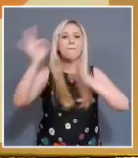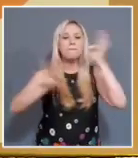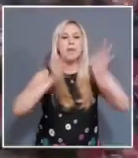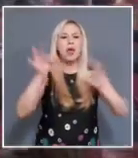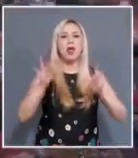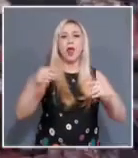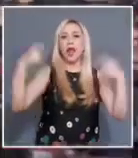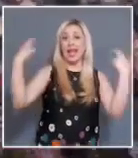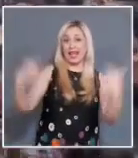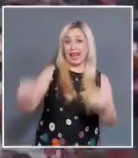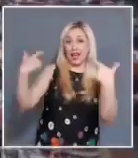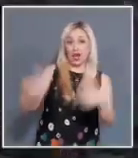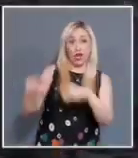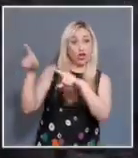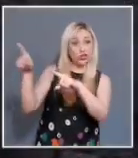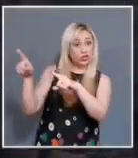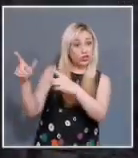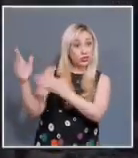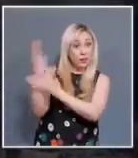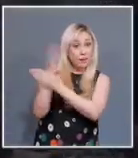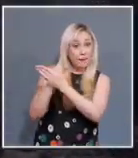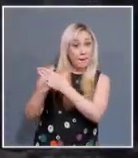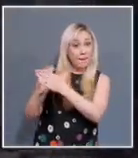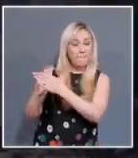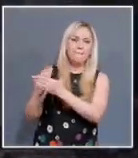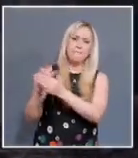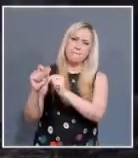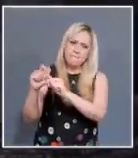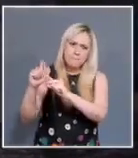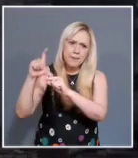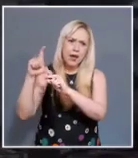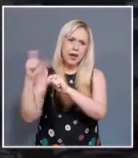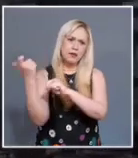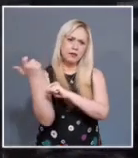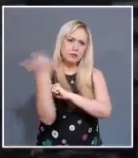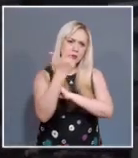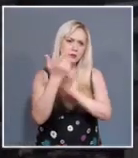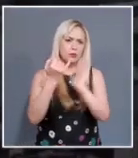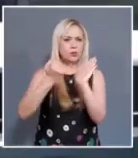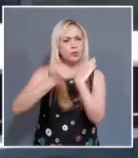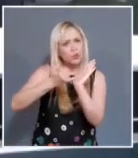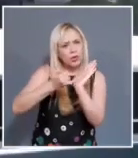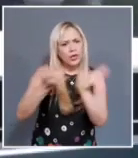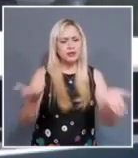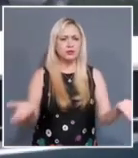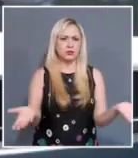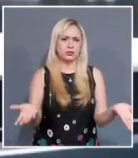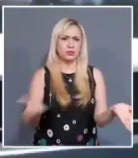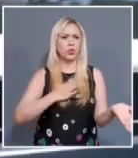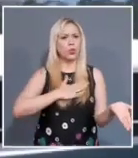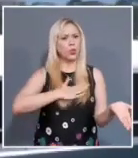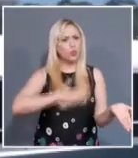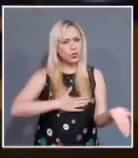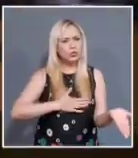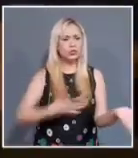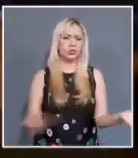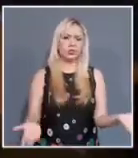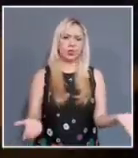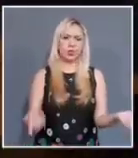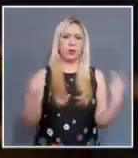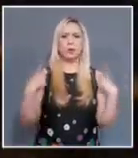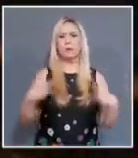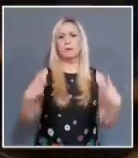más. Señalaron que esta campaña busca impulsar una iniciativa de reforma en materia de justicia fiscal y hacer que las personas con mayor